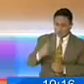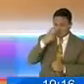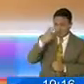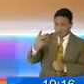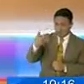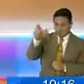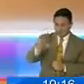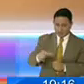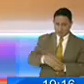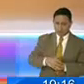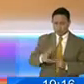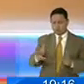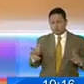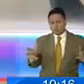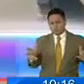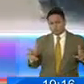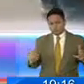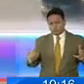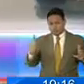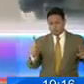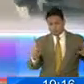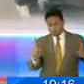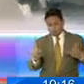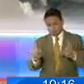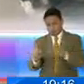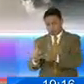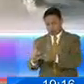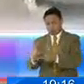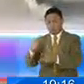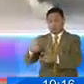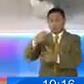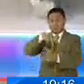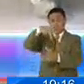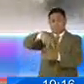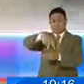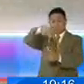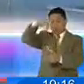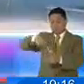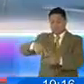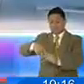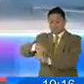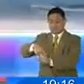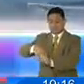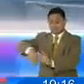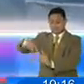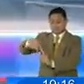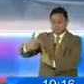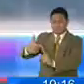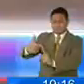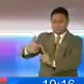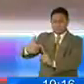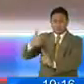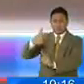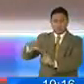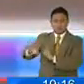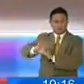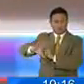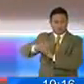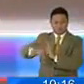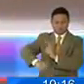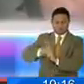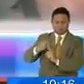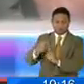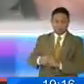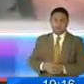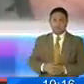a la persona, se acercaban raudos en la motocicleta, y quien iba de pasajero se bajaba y despojaba al madrugador de sus artículos de